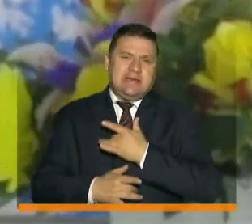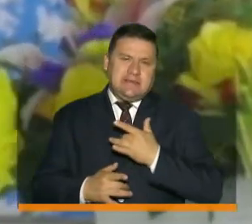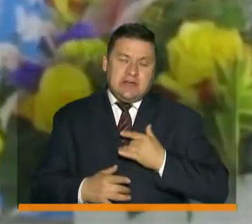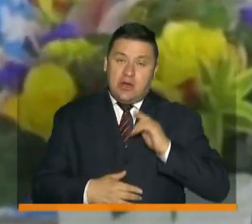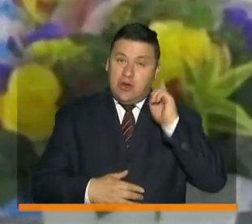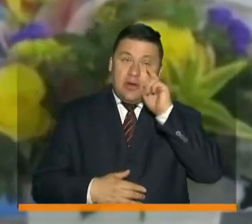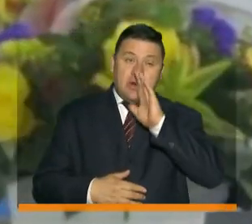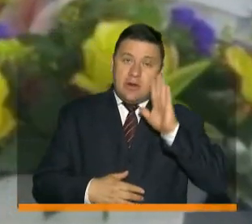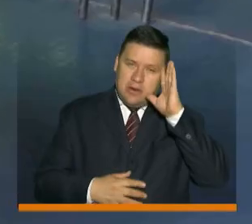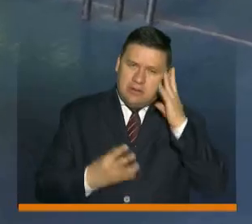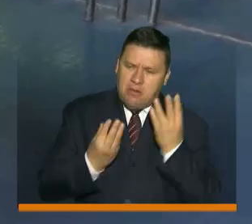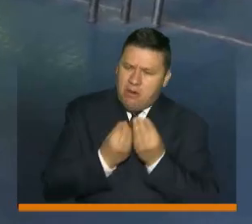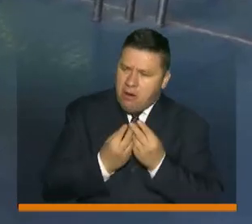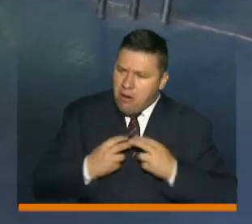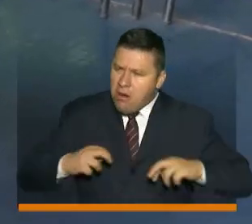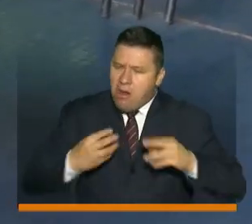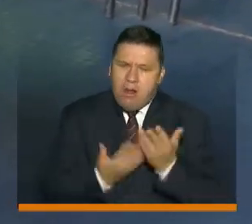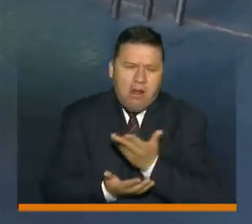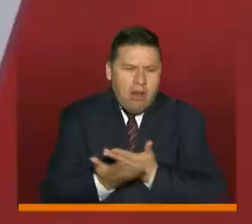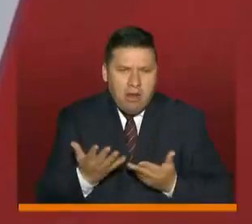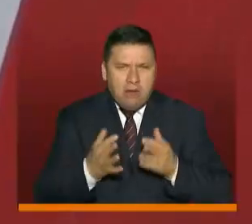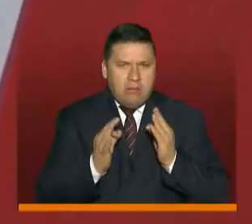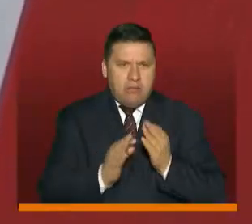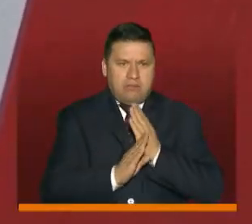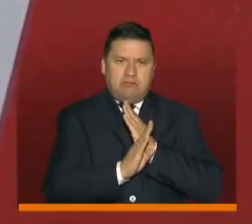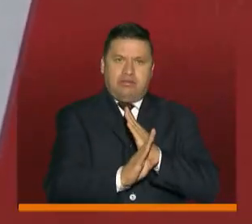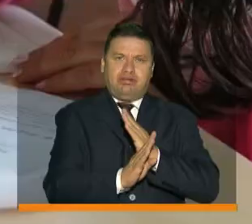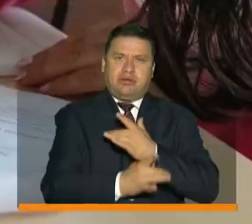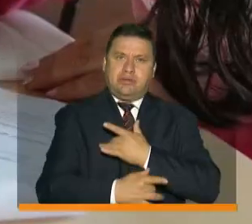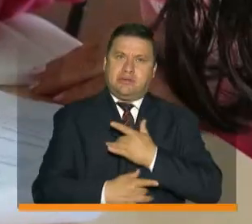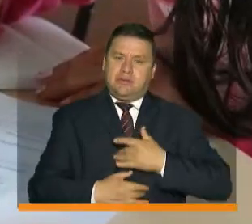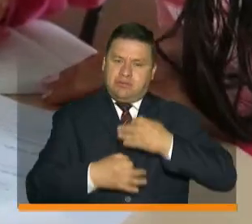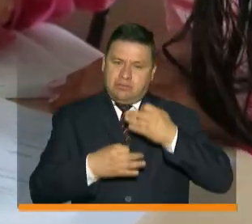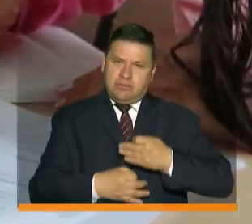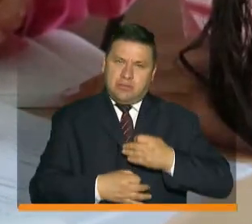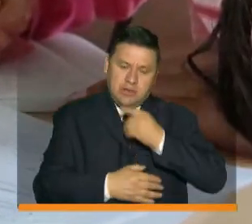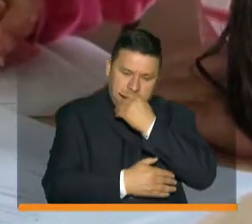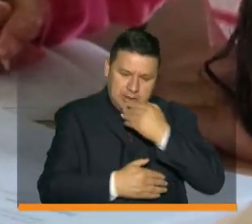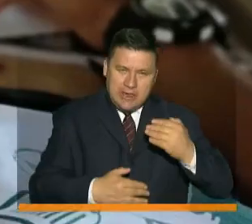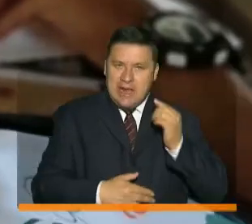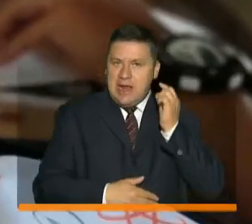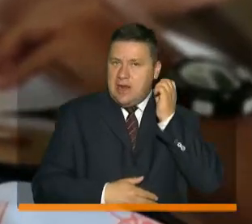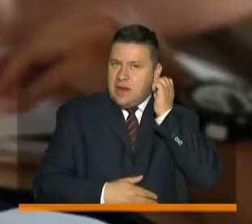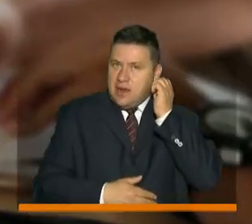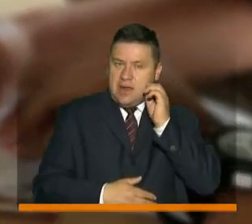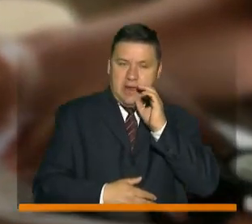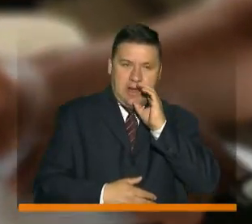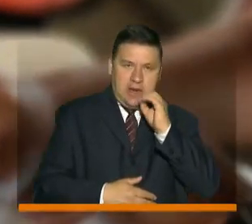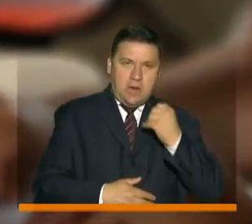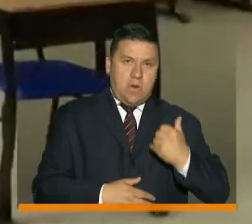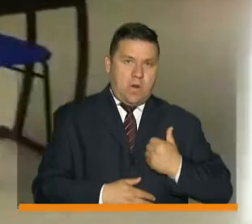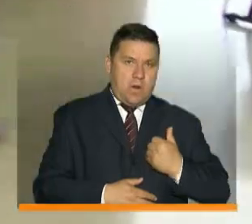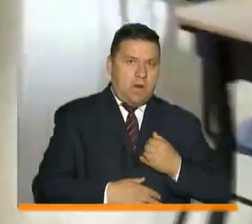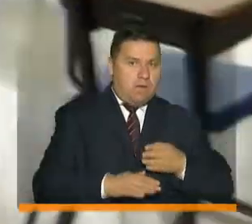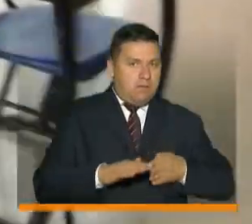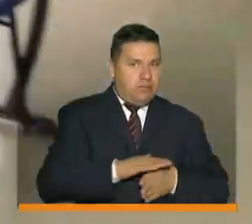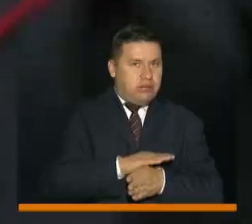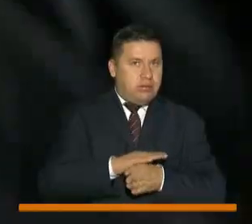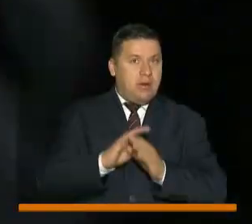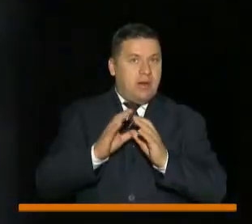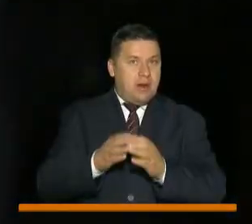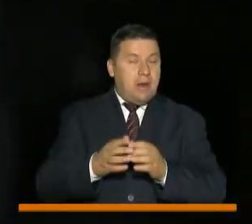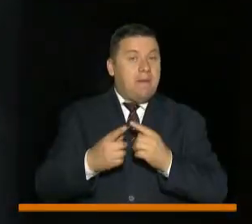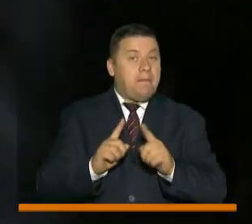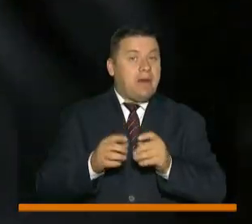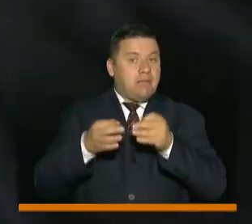el gobierno nacional para generar las condiciones de bioseguridad que permitan que los niños, niñas, adolescentes y jóvenes regresen a las aulas bajo